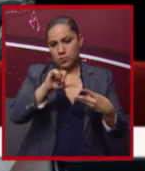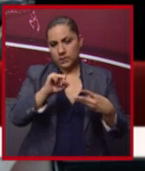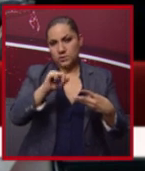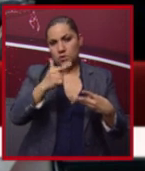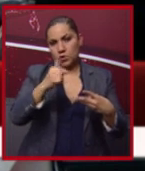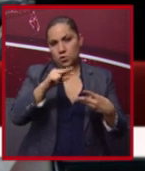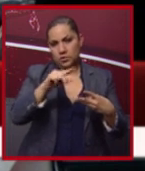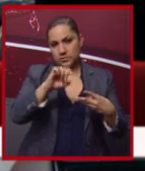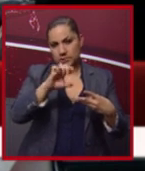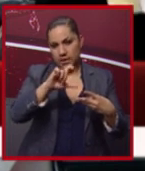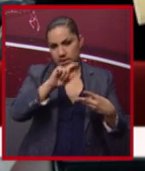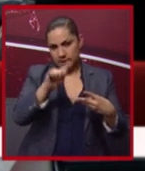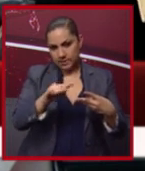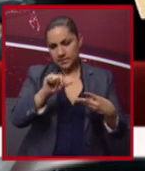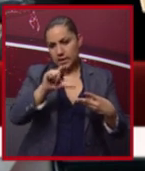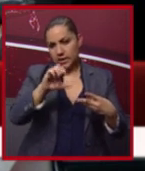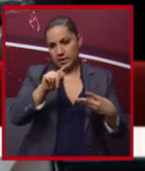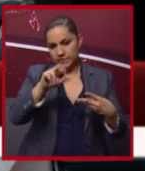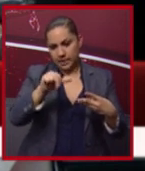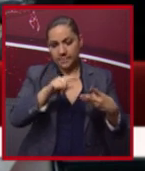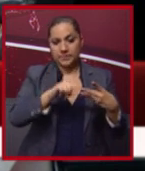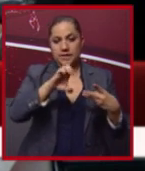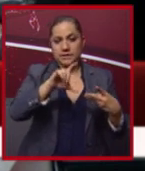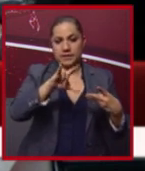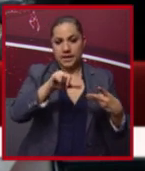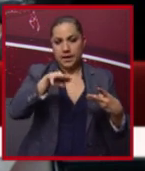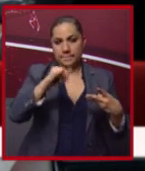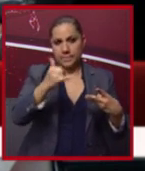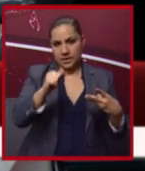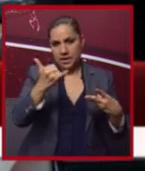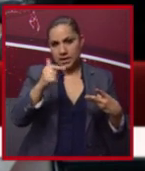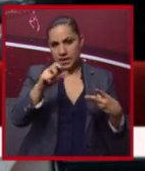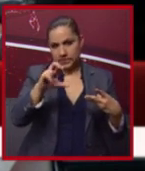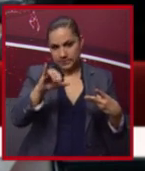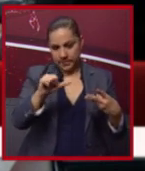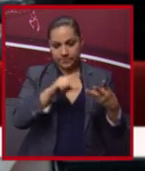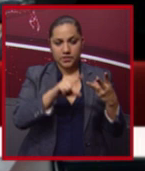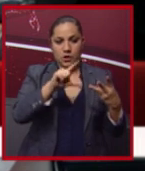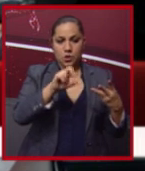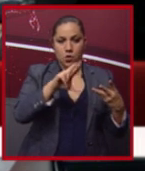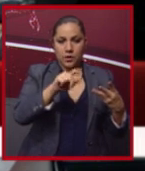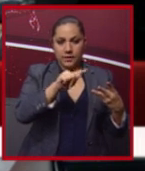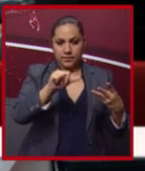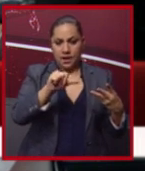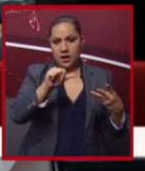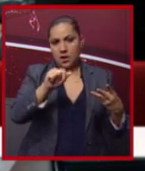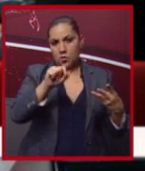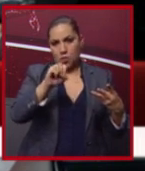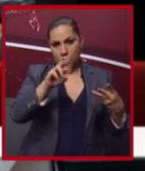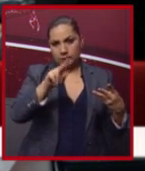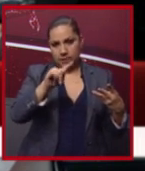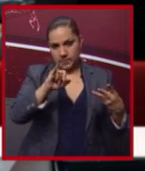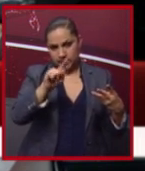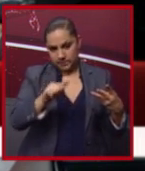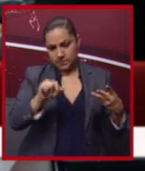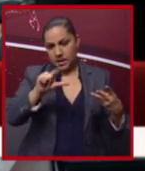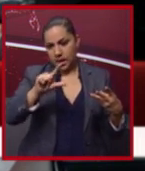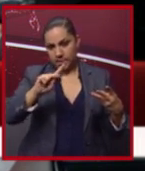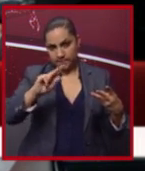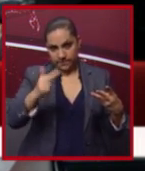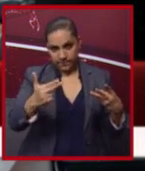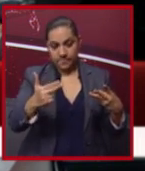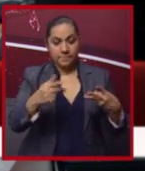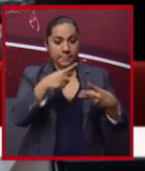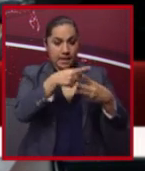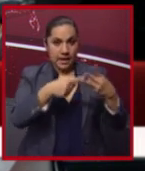Alcántara Carrancá, Celia Maya García y Loreta Ortiz Alf, propuesto y